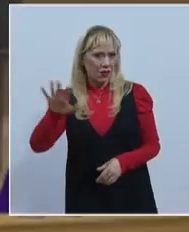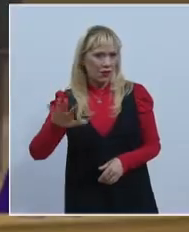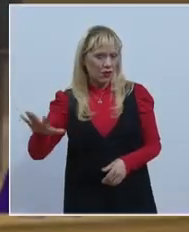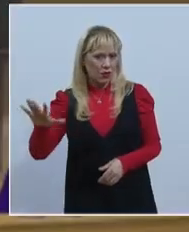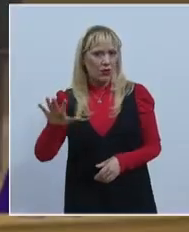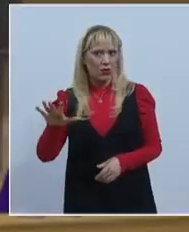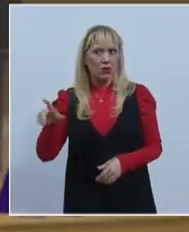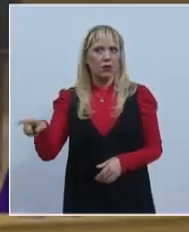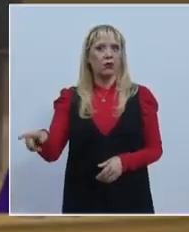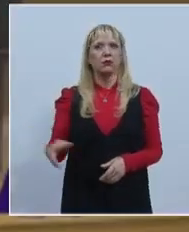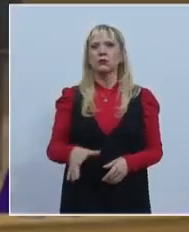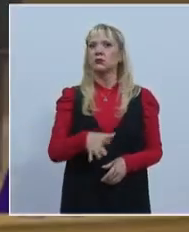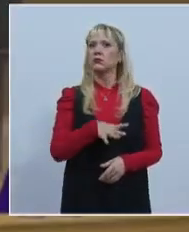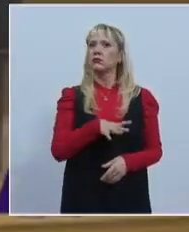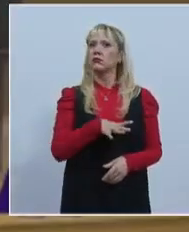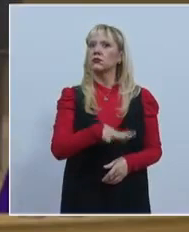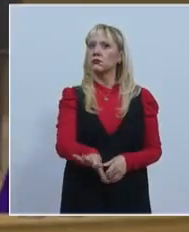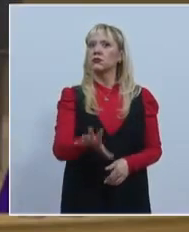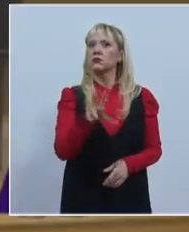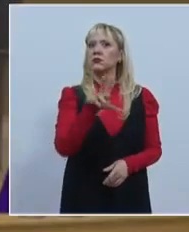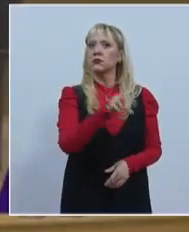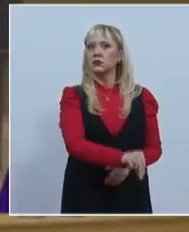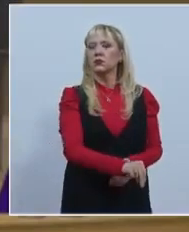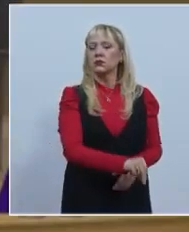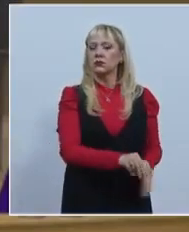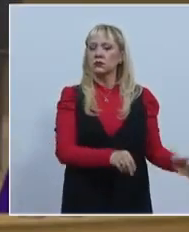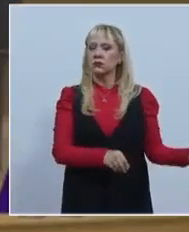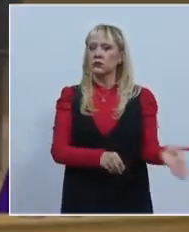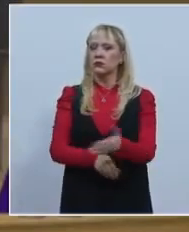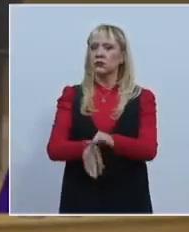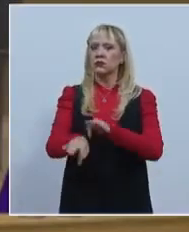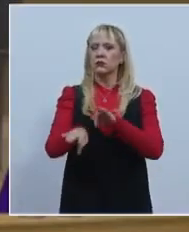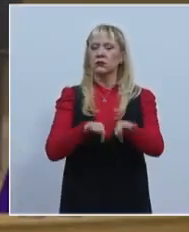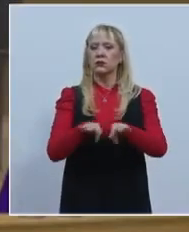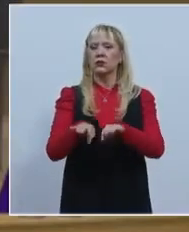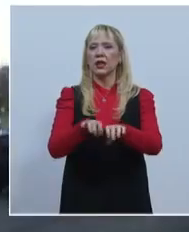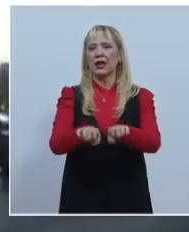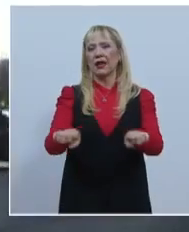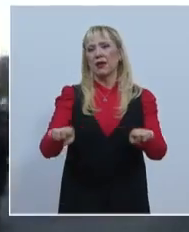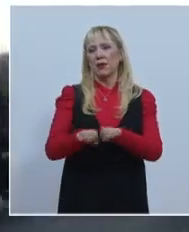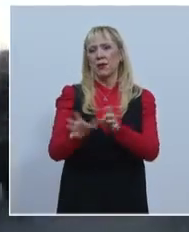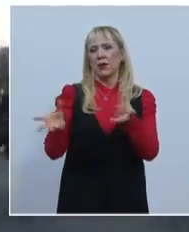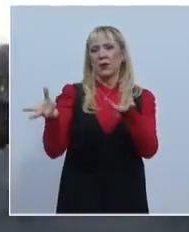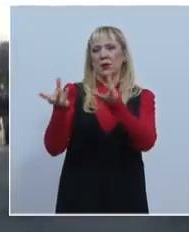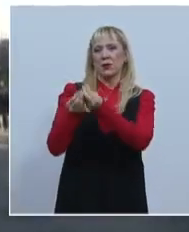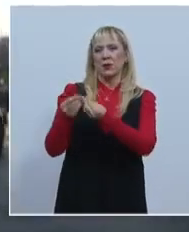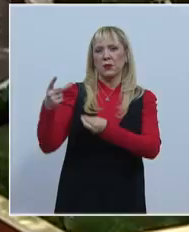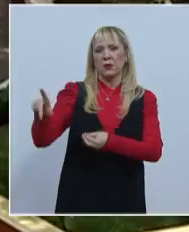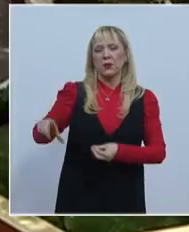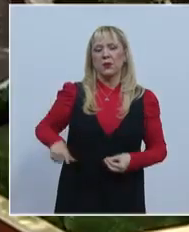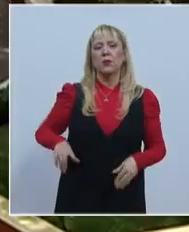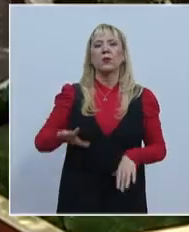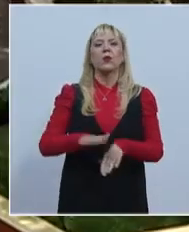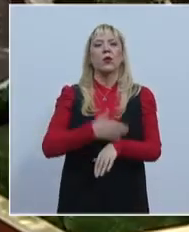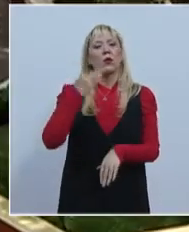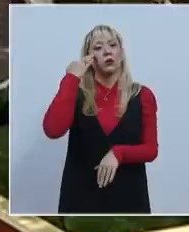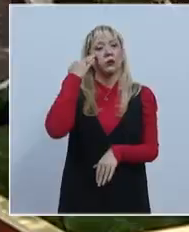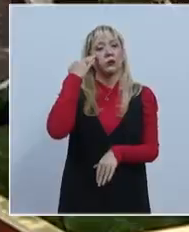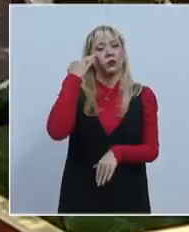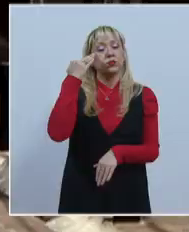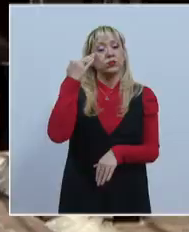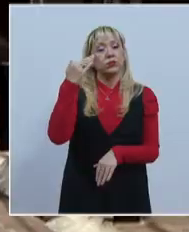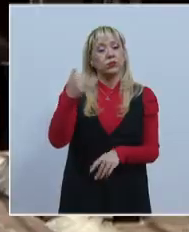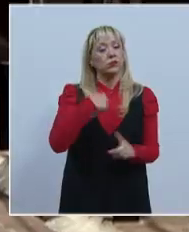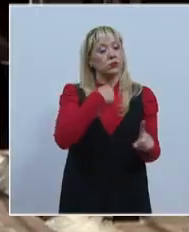obstaculizó el ejercicio del cargo de una integrante del Cabildo por tardar injustificadamente en responder a sus peticiones